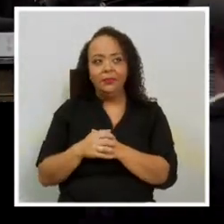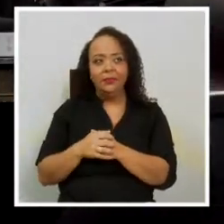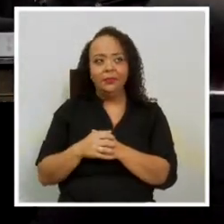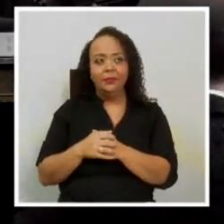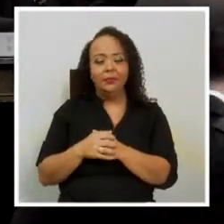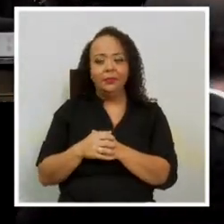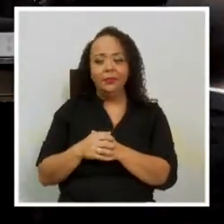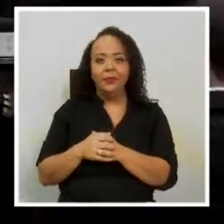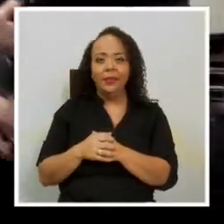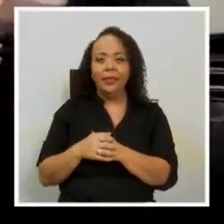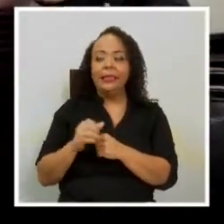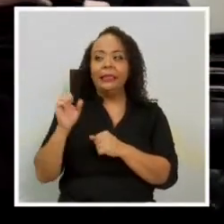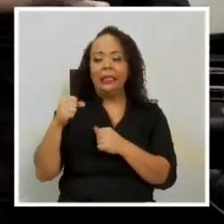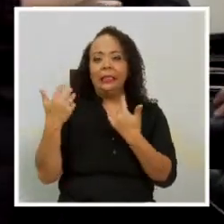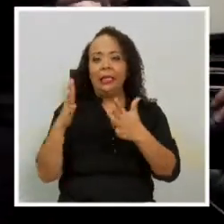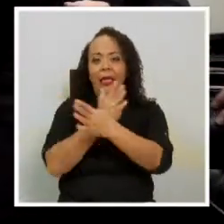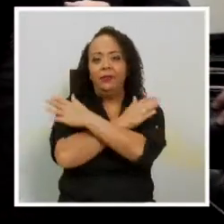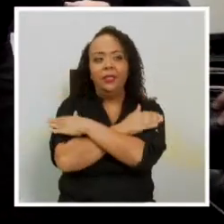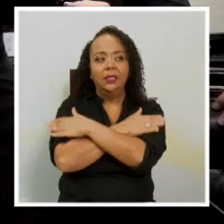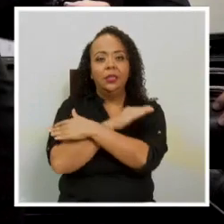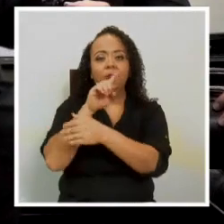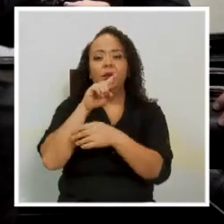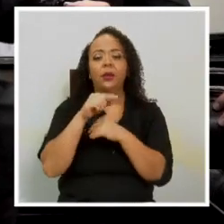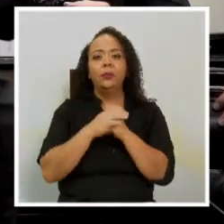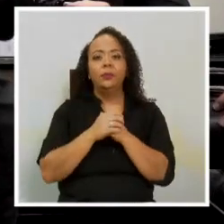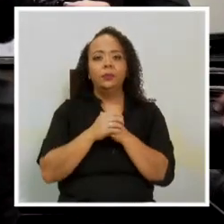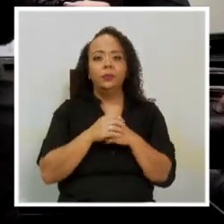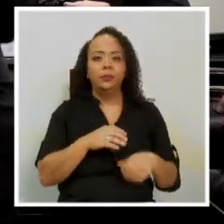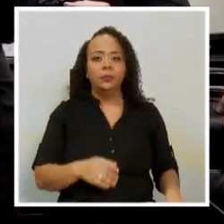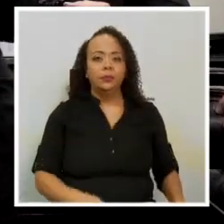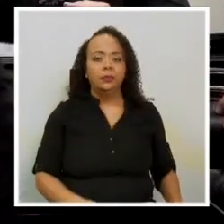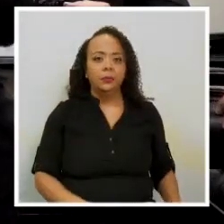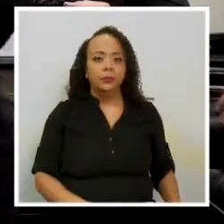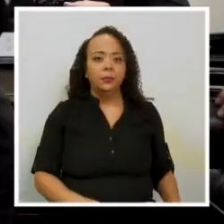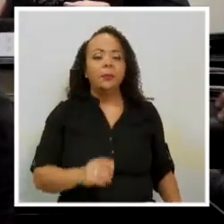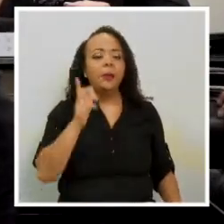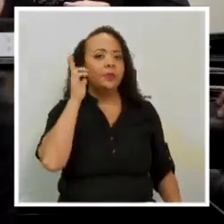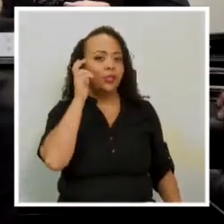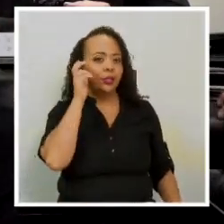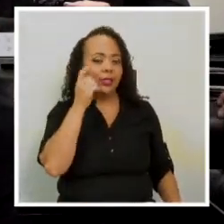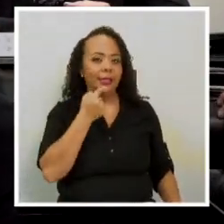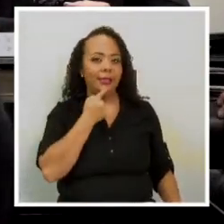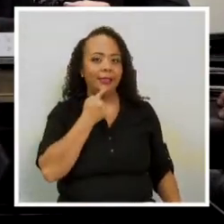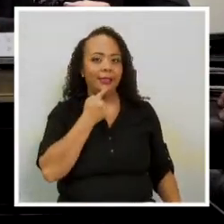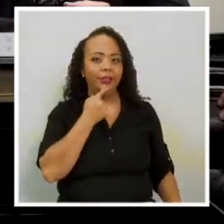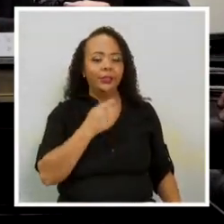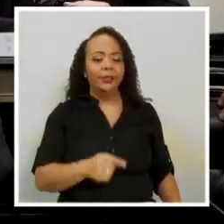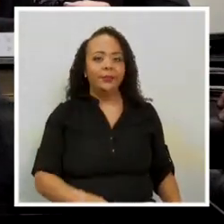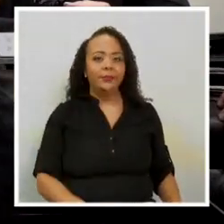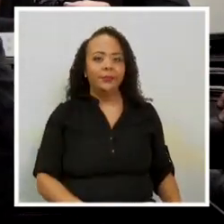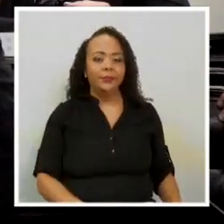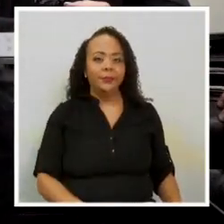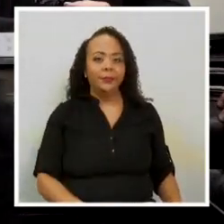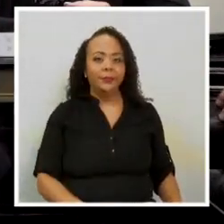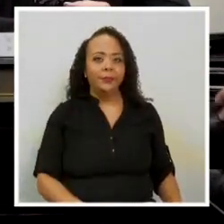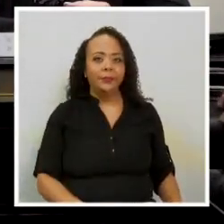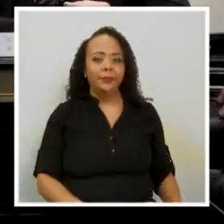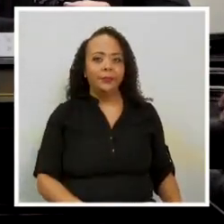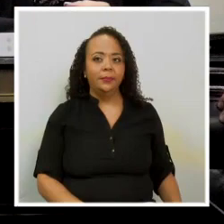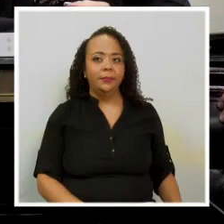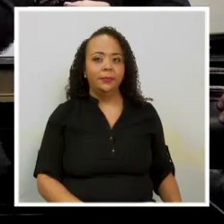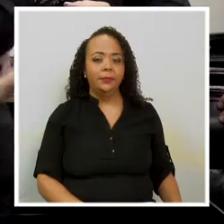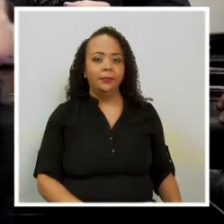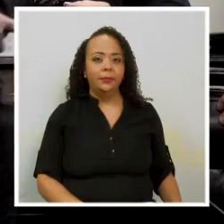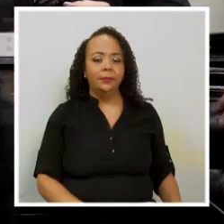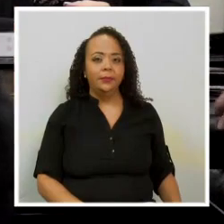abrazando ya a Soy la Rosa. Secretario, para que pueda compartir y bueno, vamos a escuchar las declaraciones de Carolina los resultados de la elección.